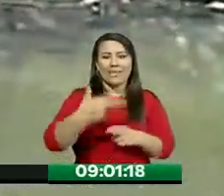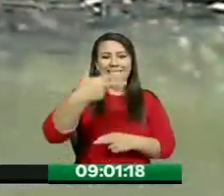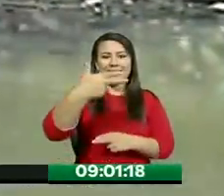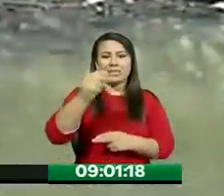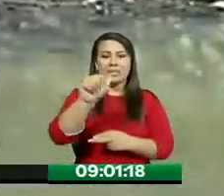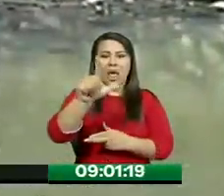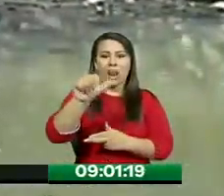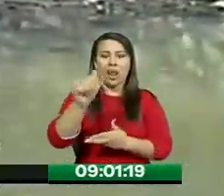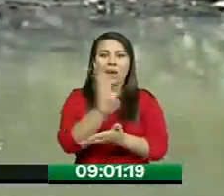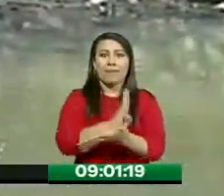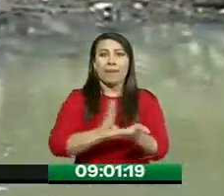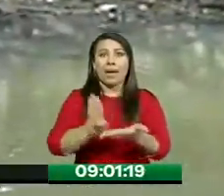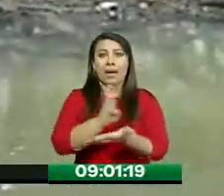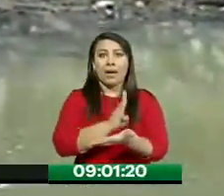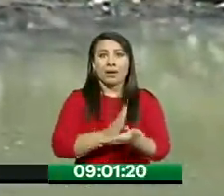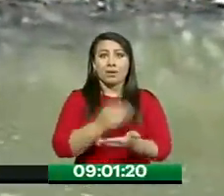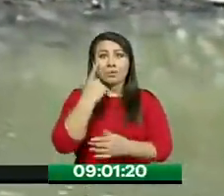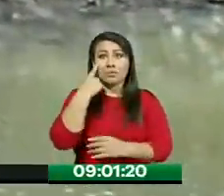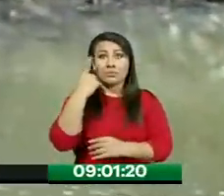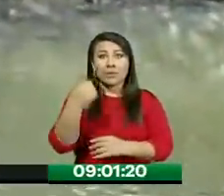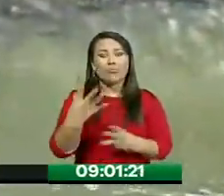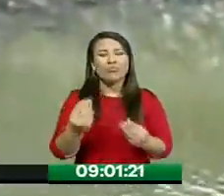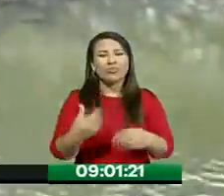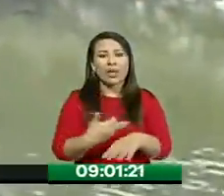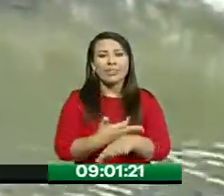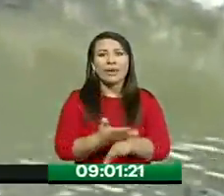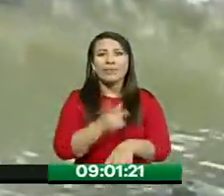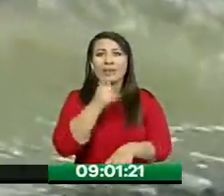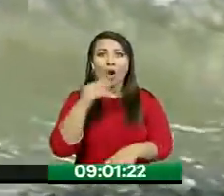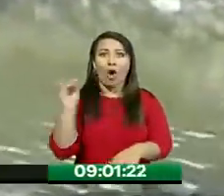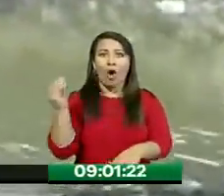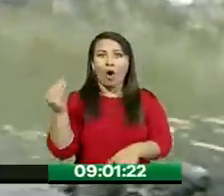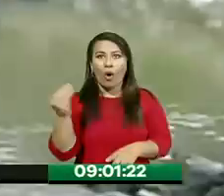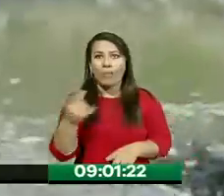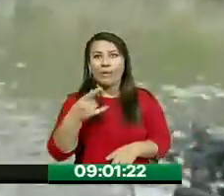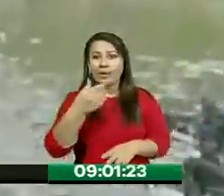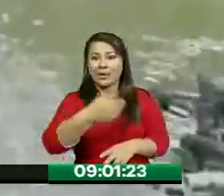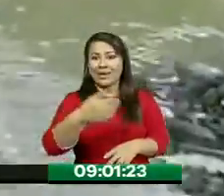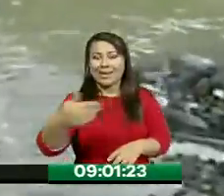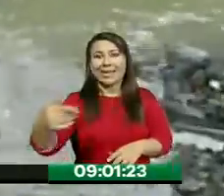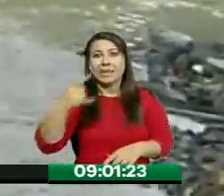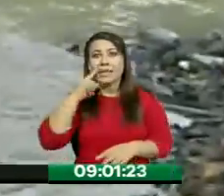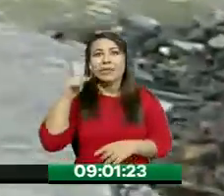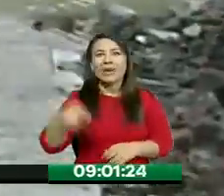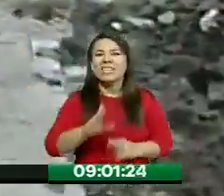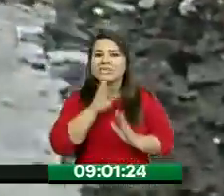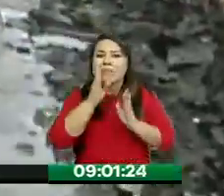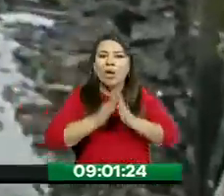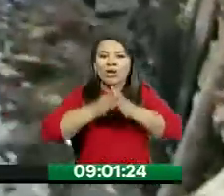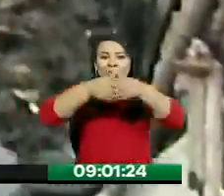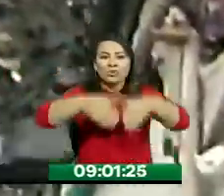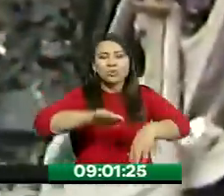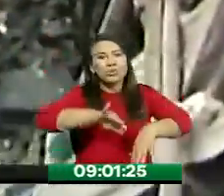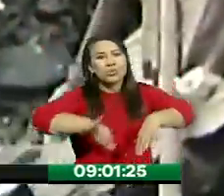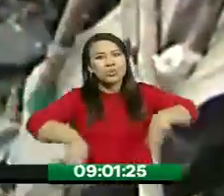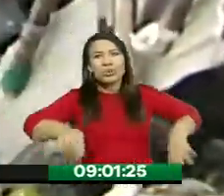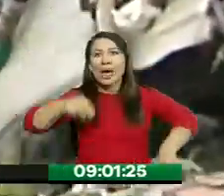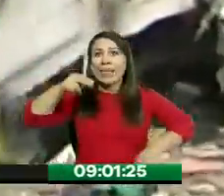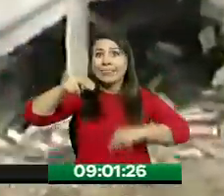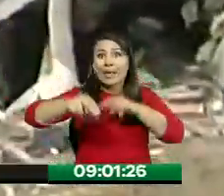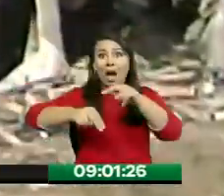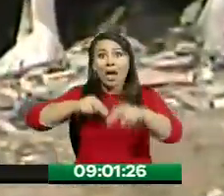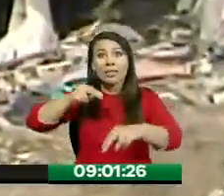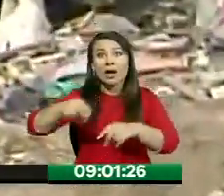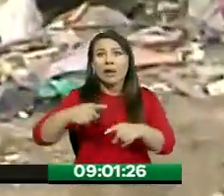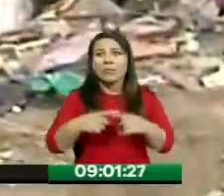como por los conductores de aquí de la Juan Tan Camarengo y de la Marta de Roldós. ¿Ya se ha notado descongestionamiento, sí?